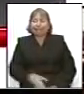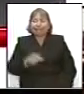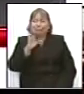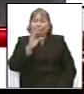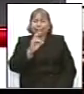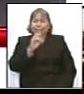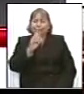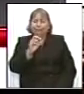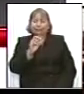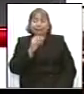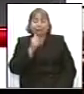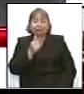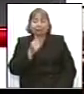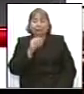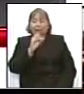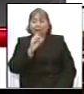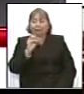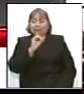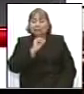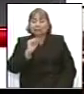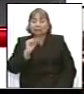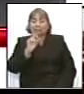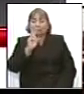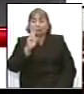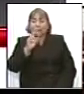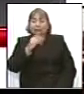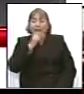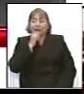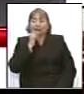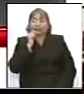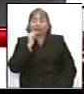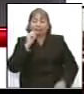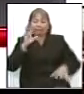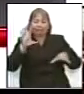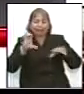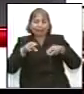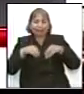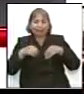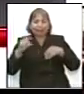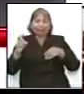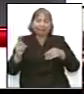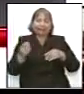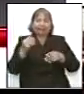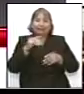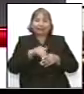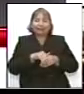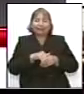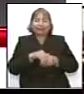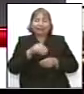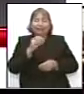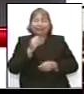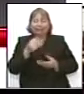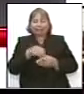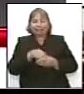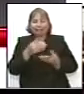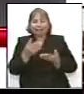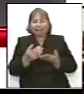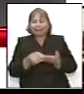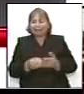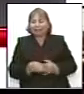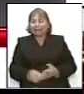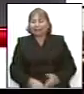71 votos a favor, 0 en contra, 2 abstenciones. Ha sido aprobado en primera votación el texto sustitutorio de la Comisión de